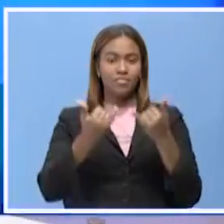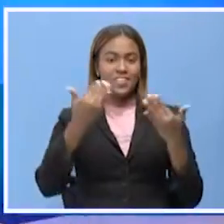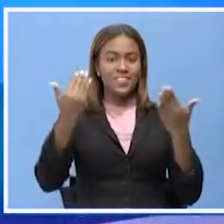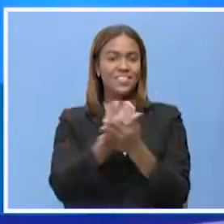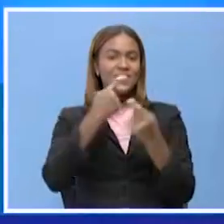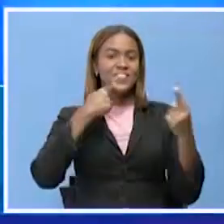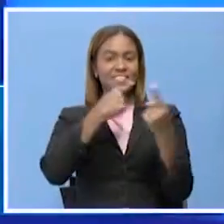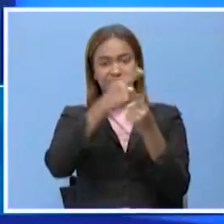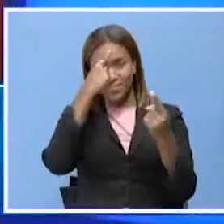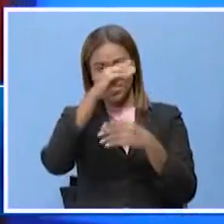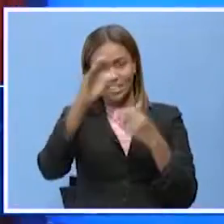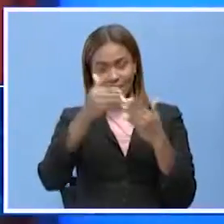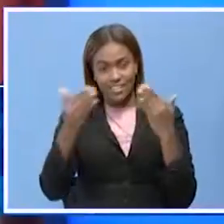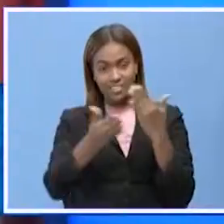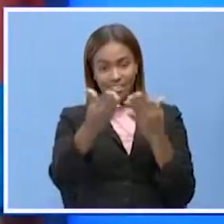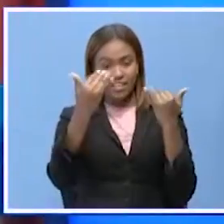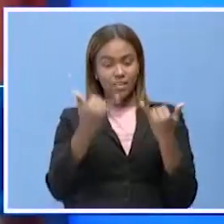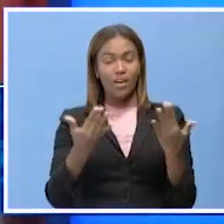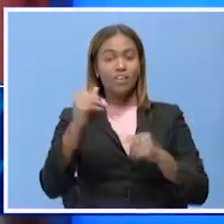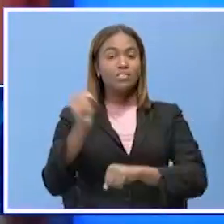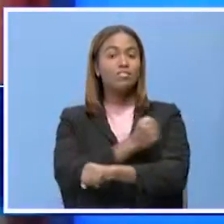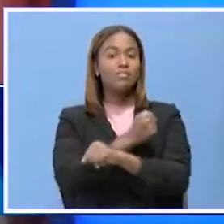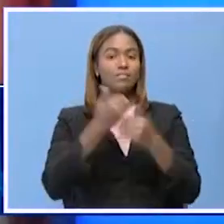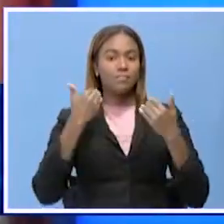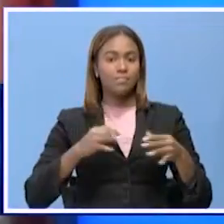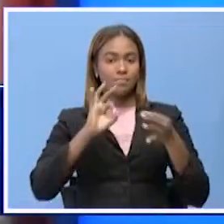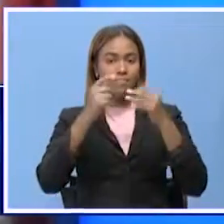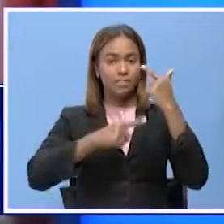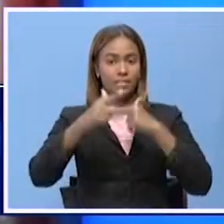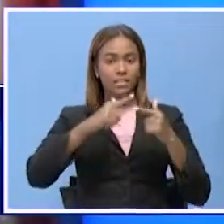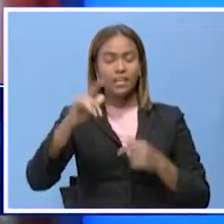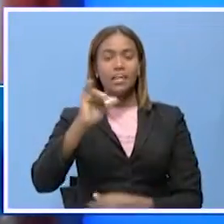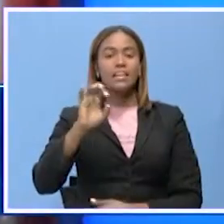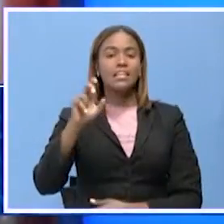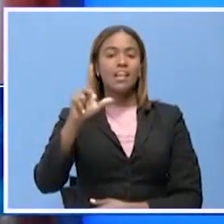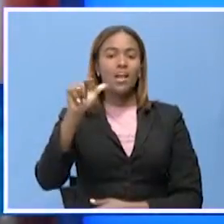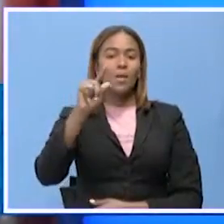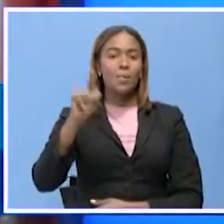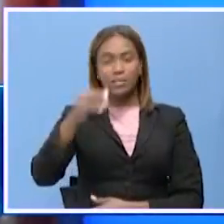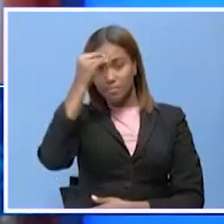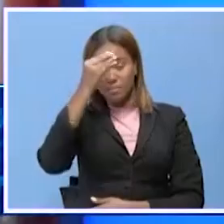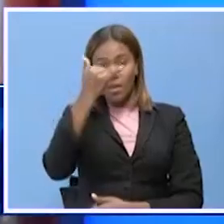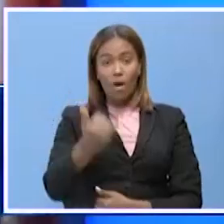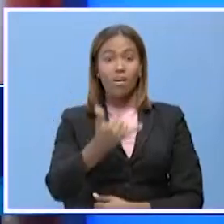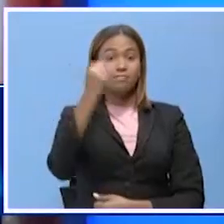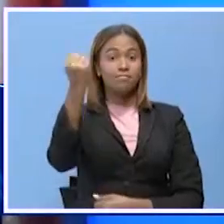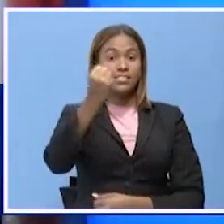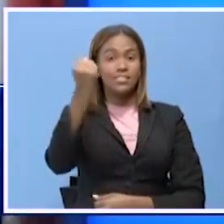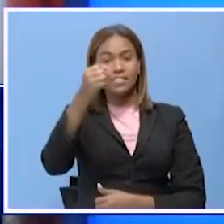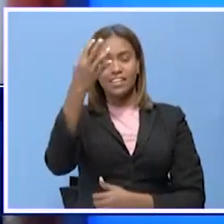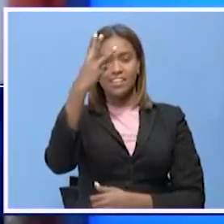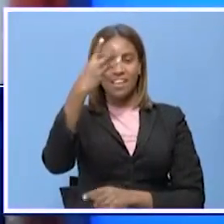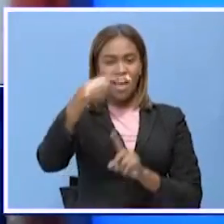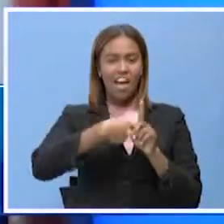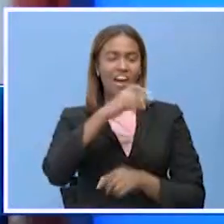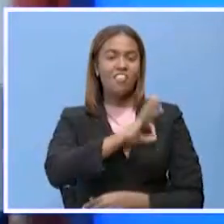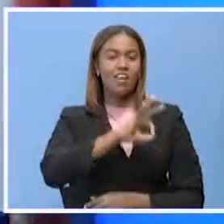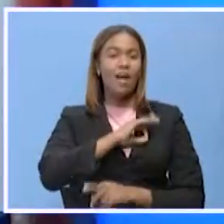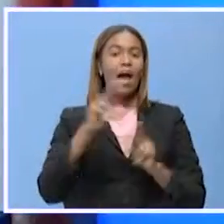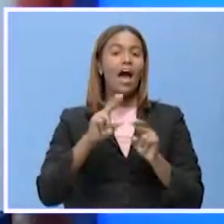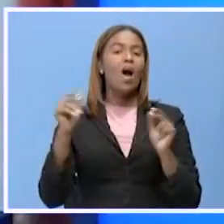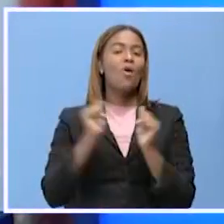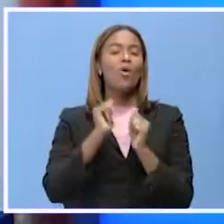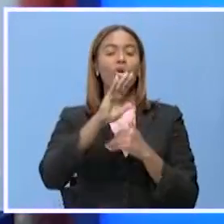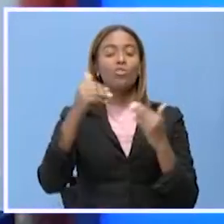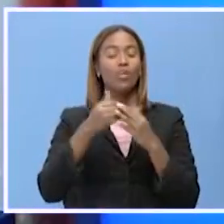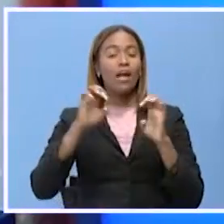entrega nos acerca a todos ustedes. Zuleima García en Lenguas de Señas, Esther López quien les habla este sábado 6 de febrero, lista junto a